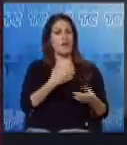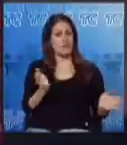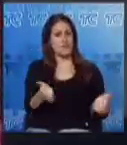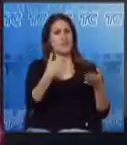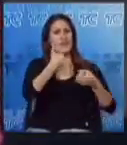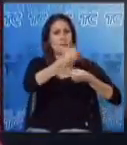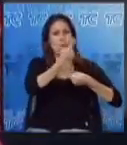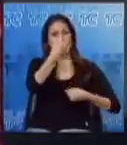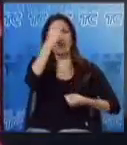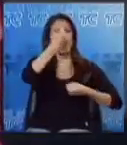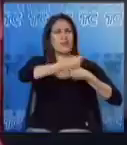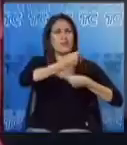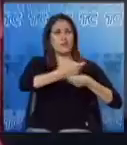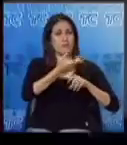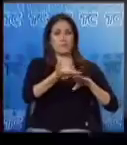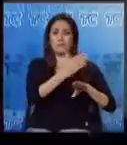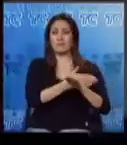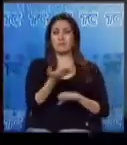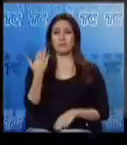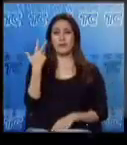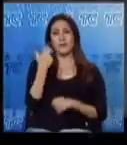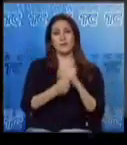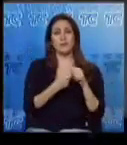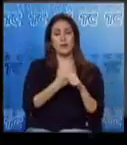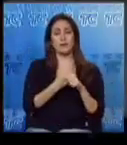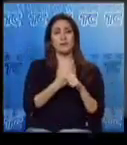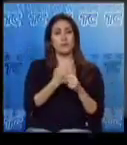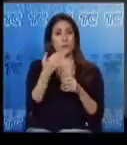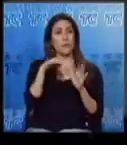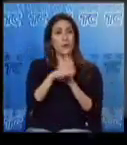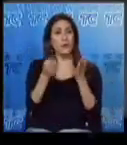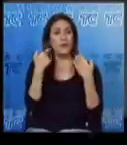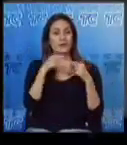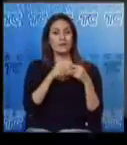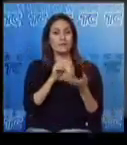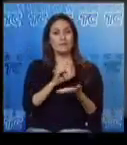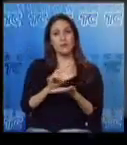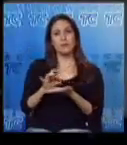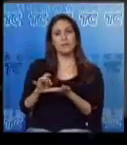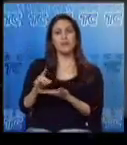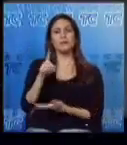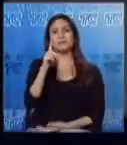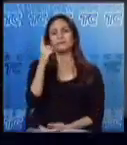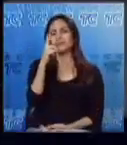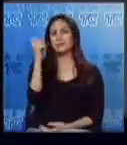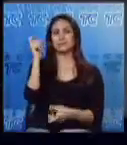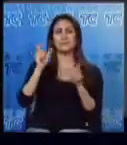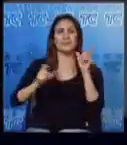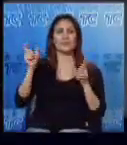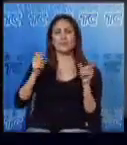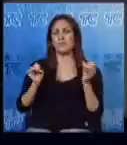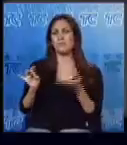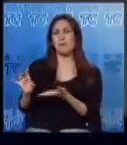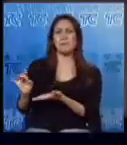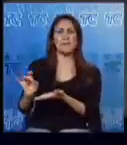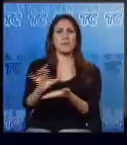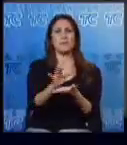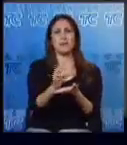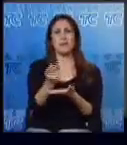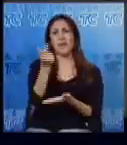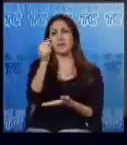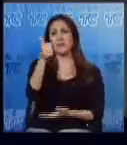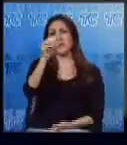Lasso, despidió en los últimos 3 años del Banco de Guayaquil a cientos de familias ecuatorianas, cerca